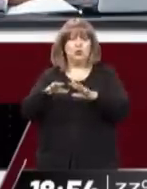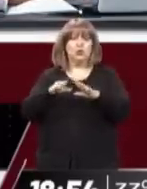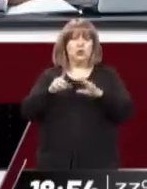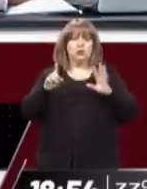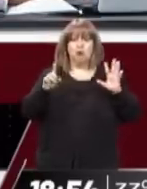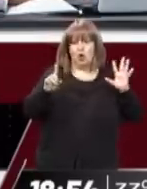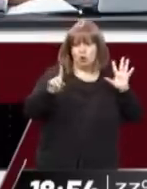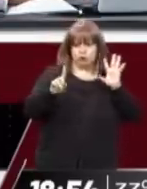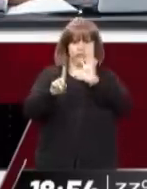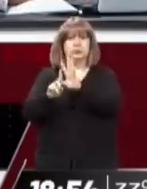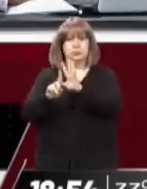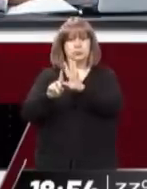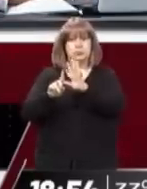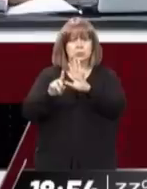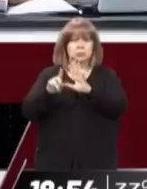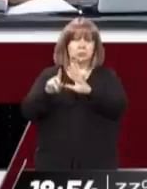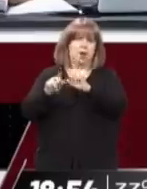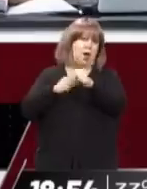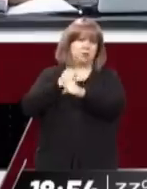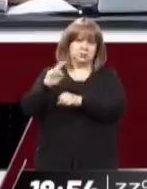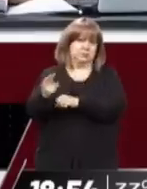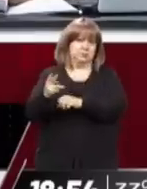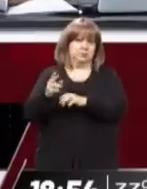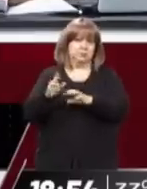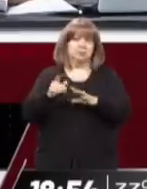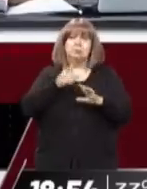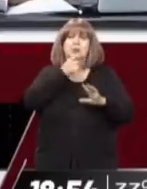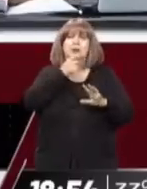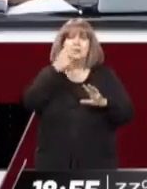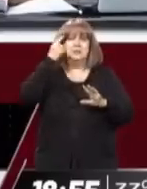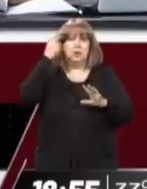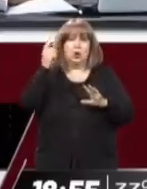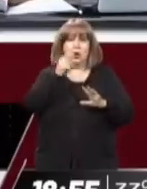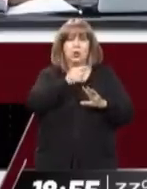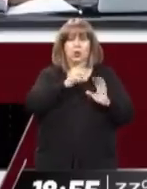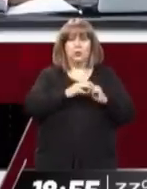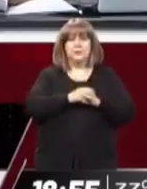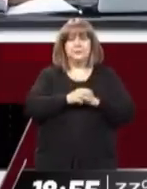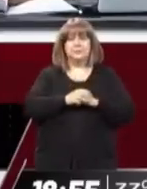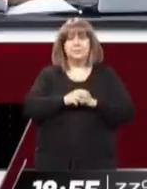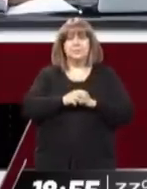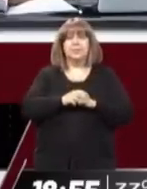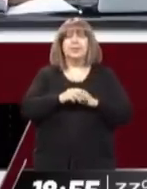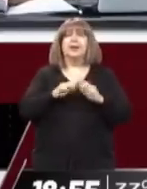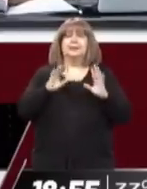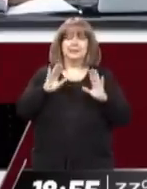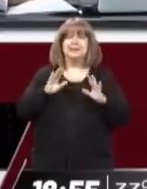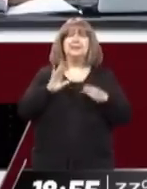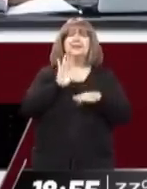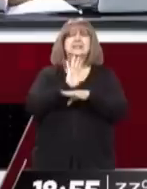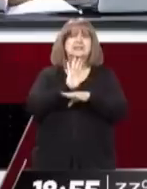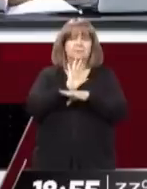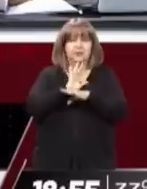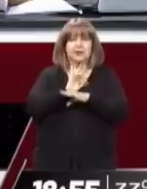hace referencia a muchas características de los perfiles psicológicos. Sí, lo que todo demuestra de